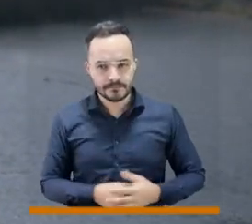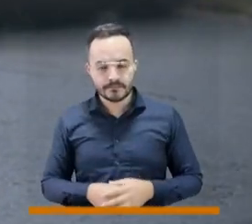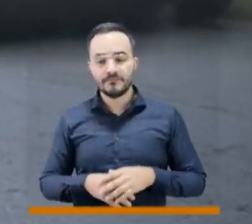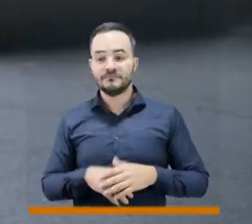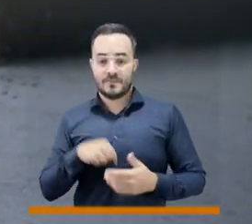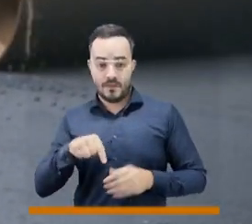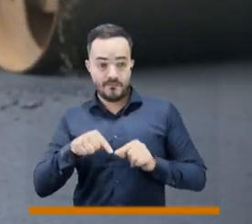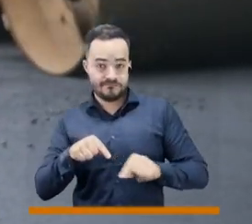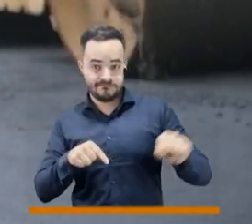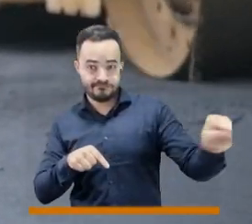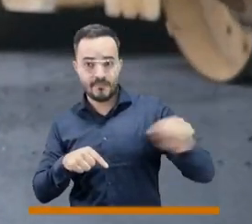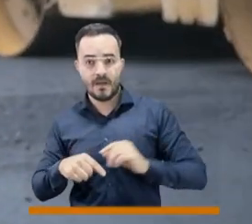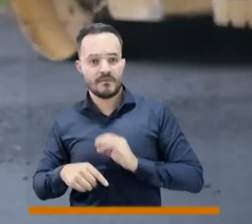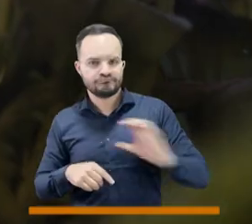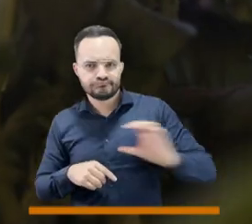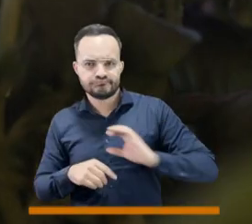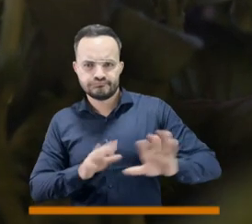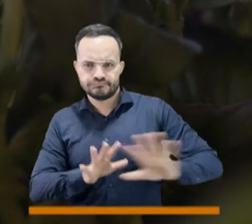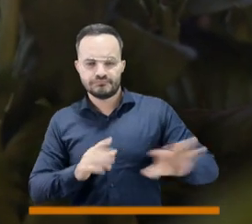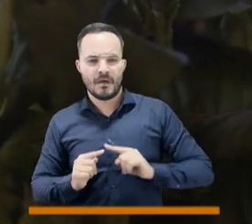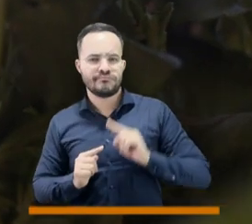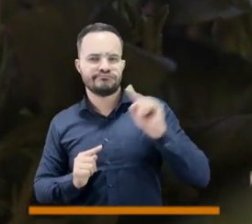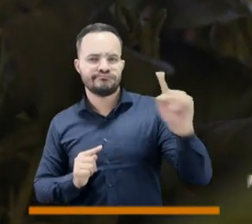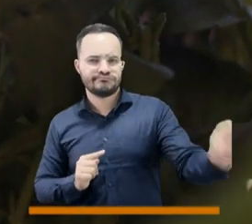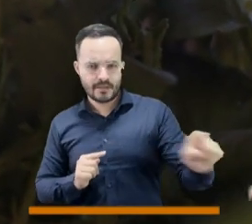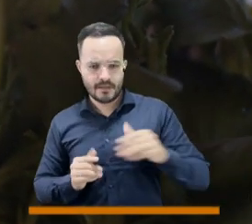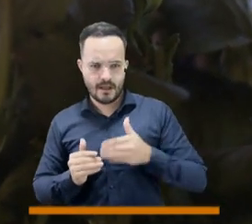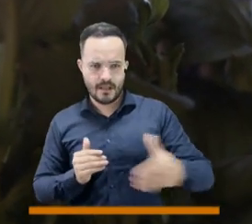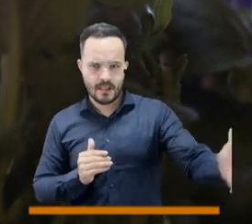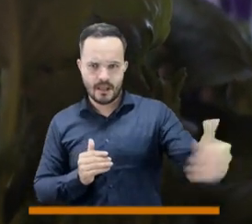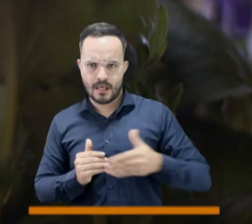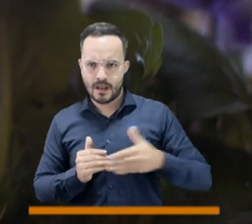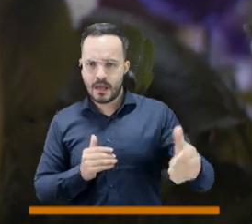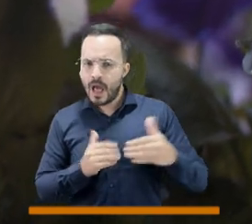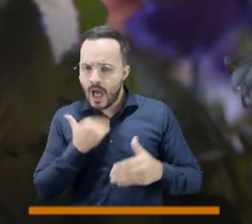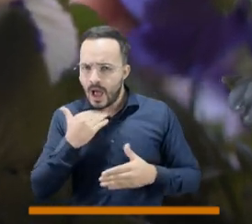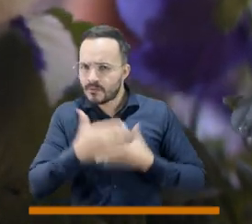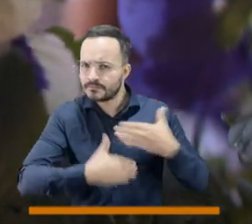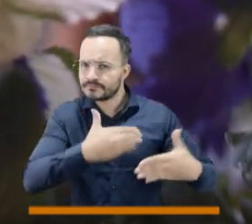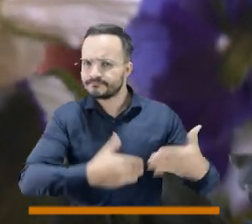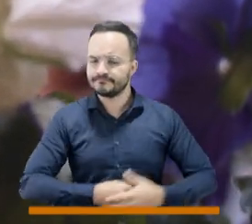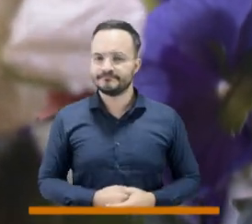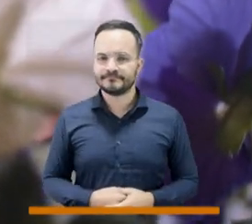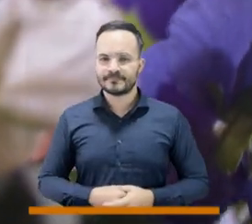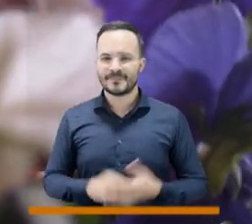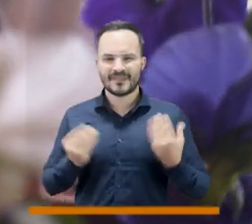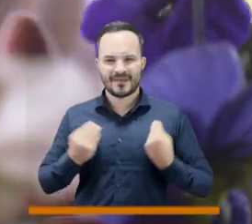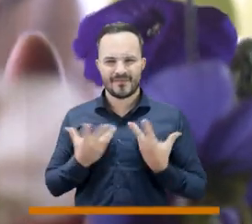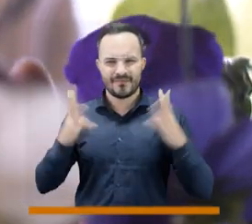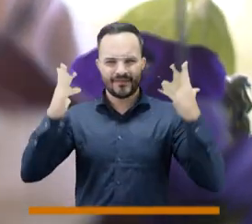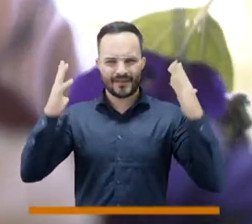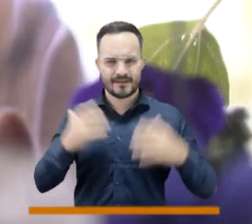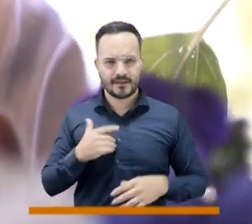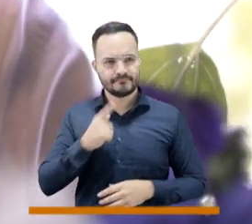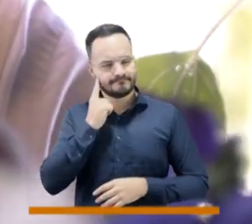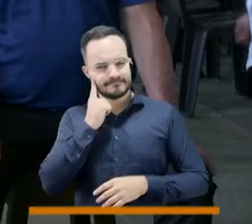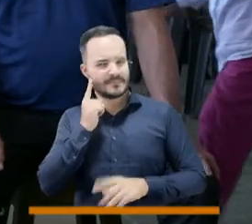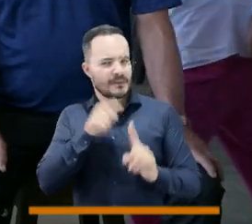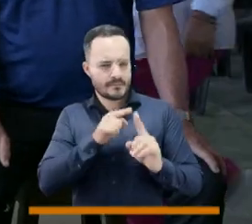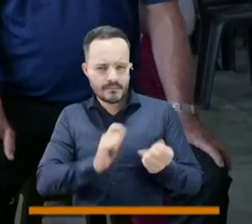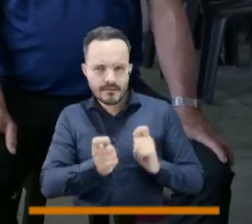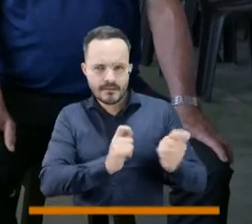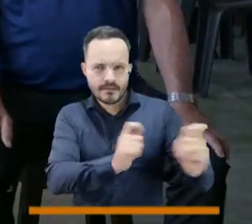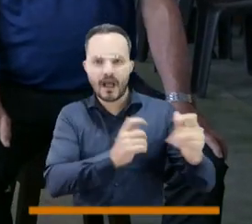el 8 de marzo hasta las Trucheras. La feria y la visibilidad del corregimiento deben servir para que más entidades públicas y